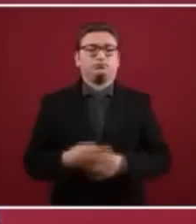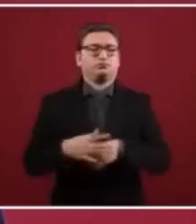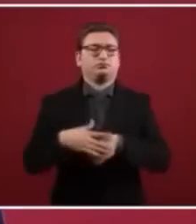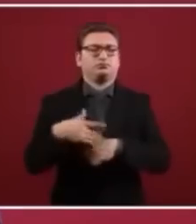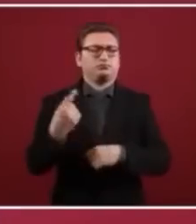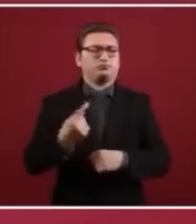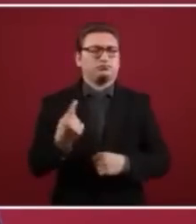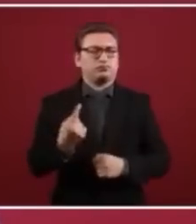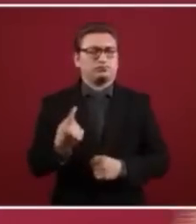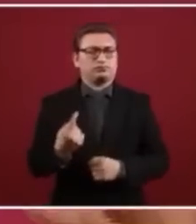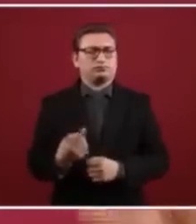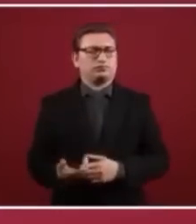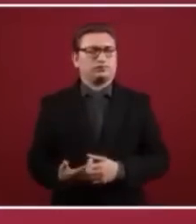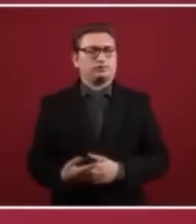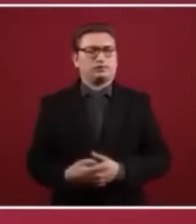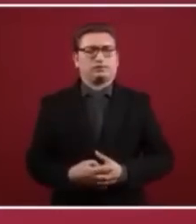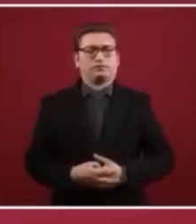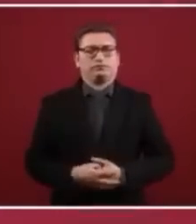porque